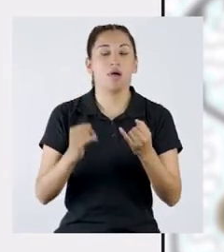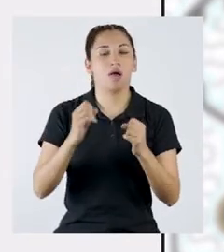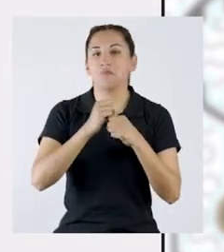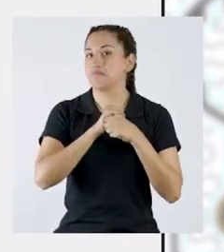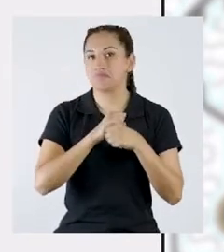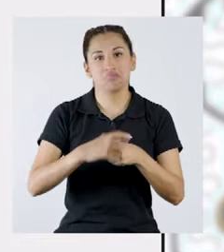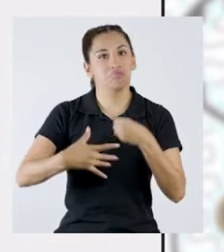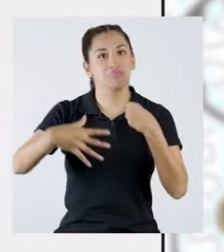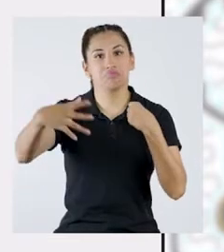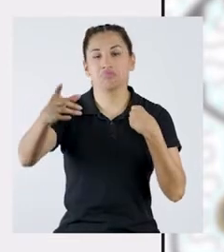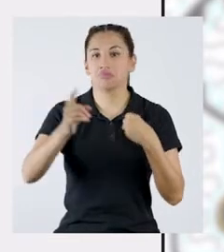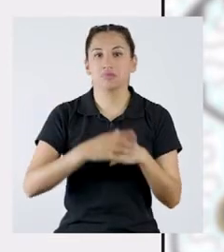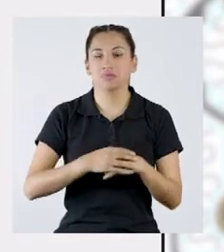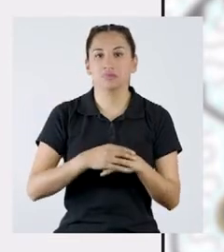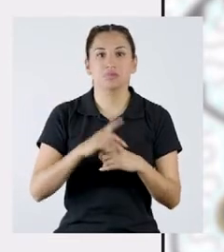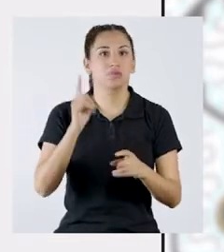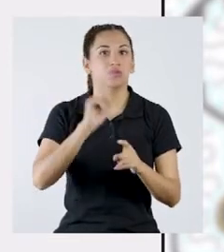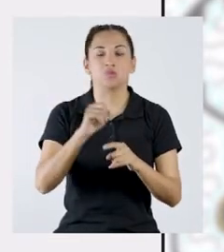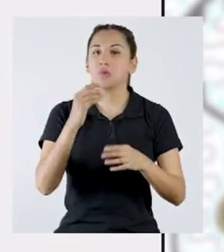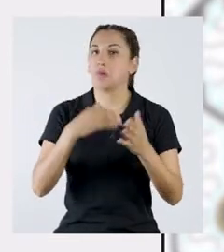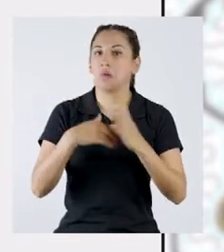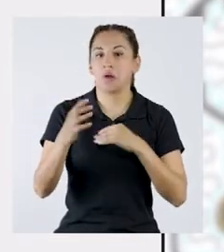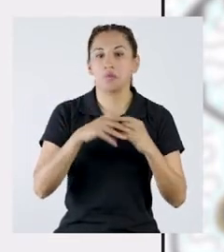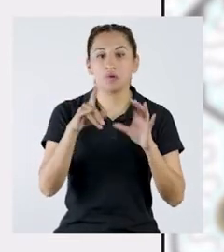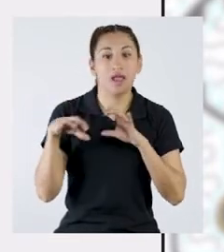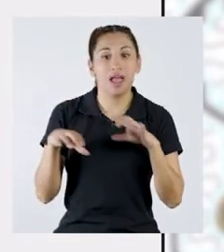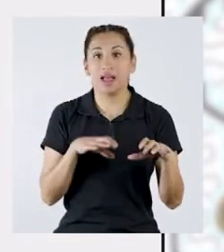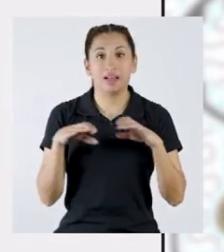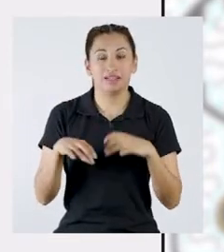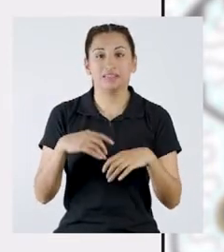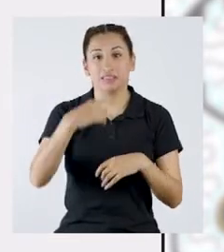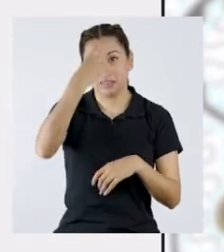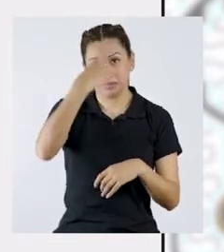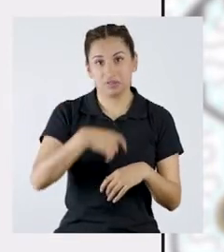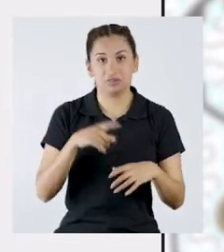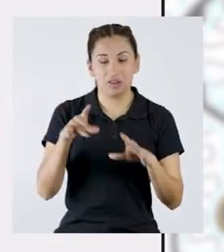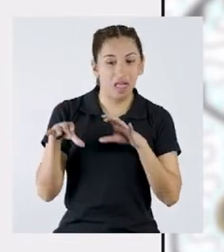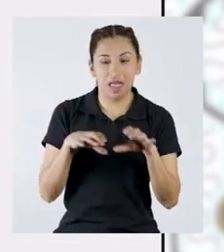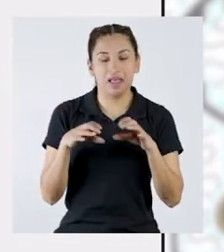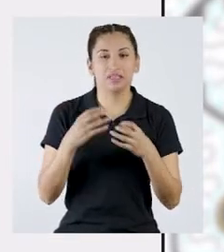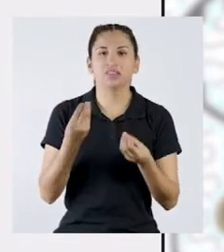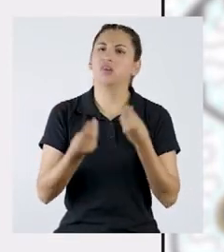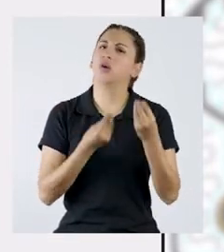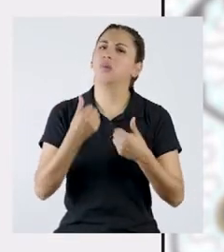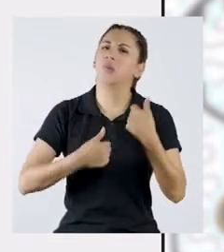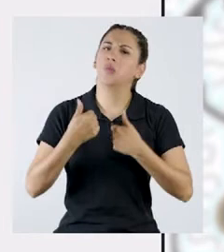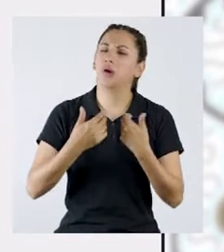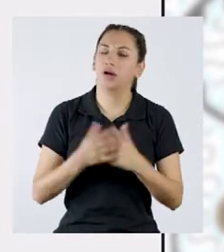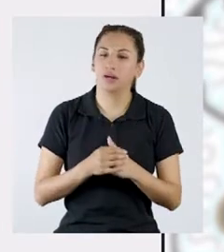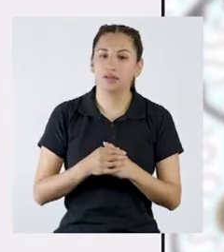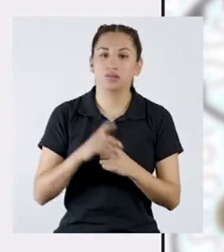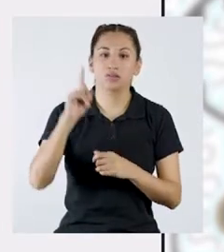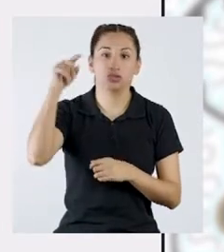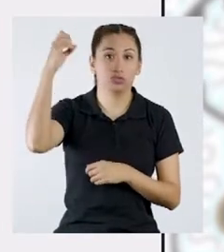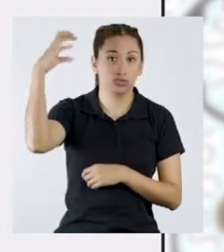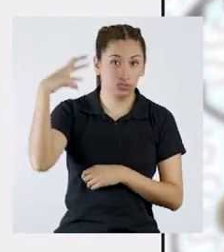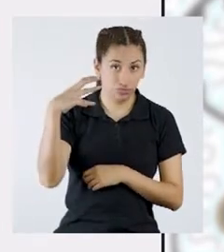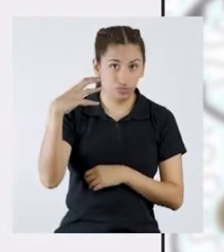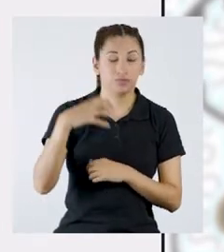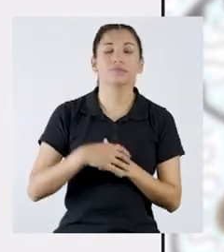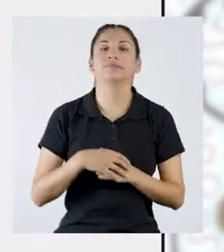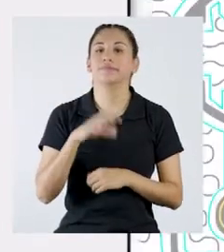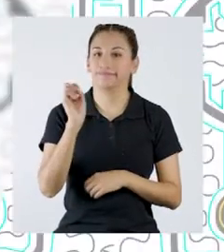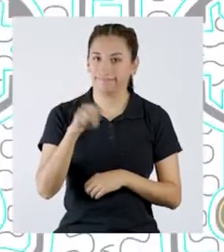o perennes, que no se agotan sin importar la actividad que realice el ser humano con ellos. ¿Cómo cuál? El